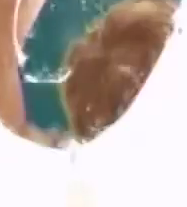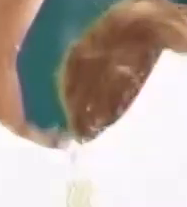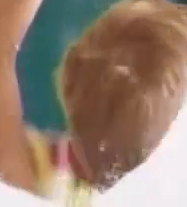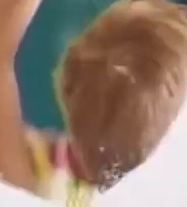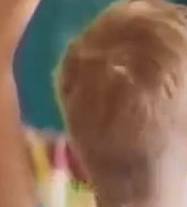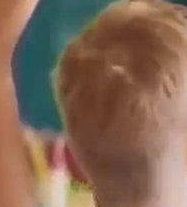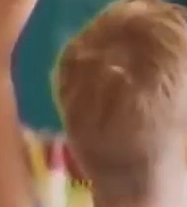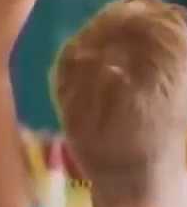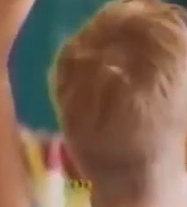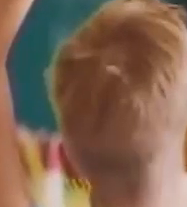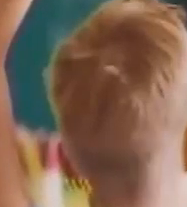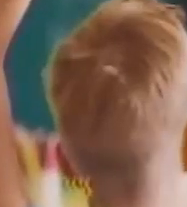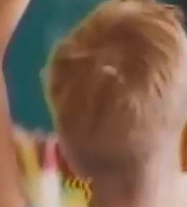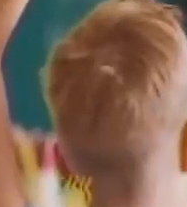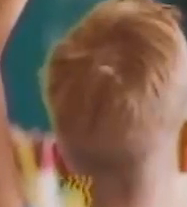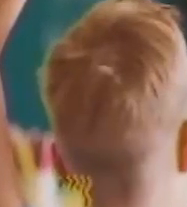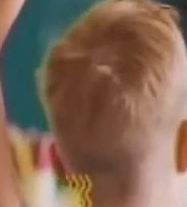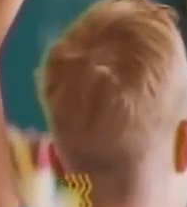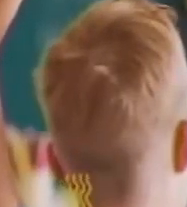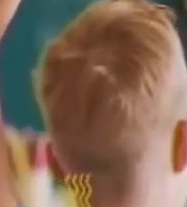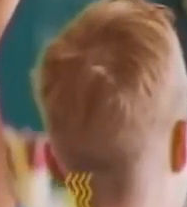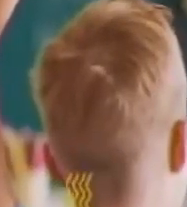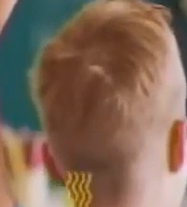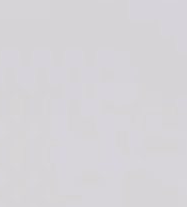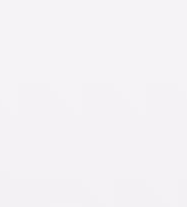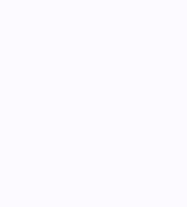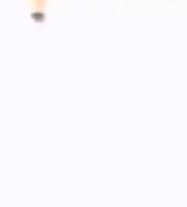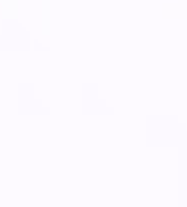A continuación, Matemática Primero Básico.